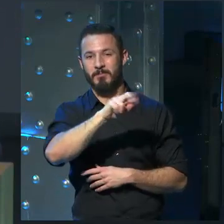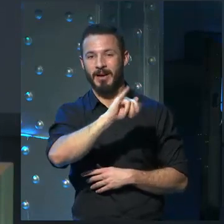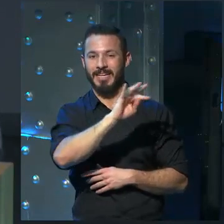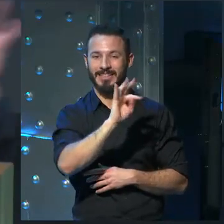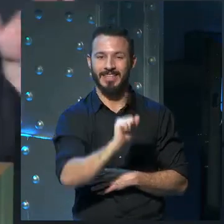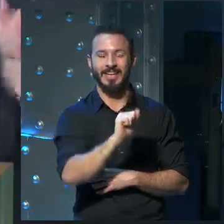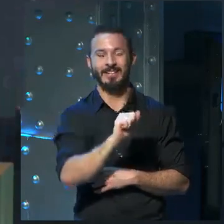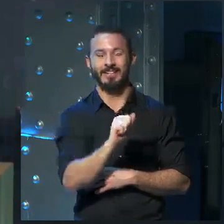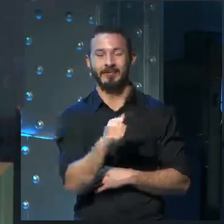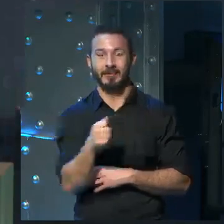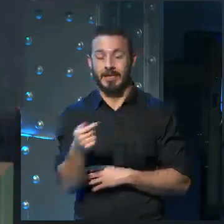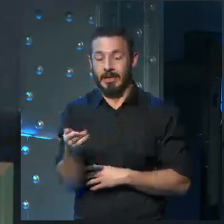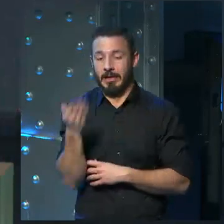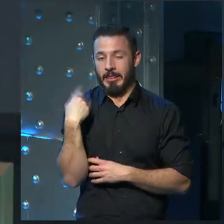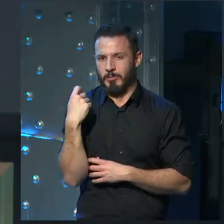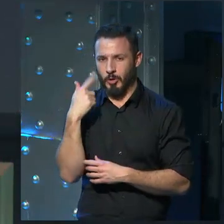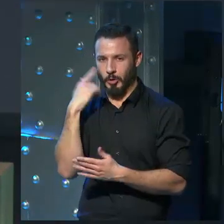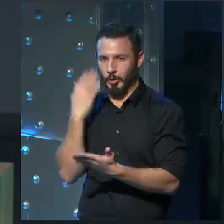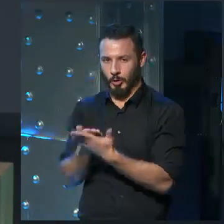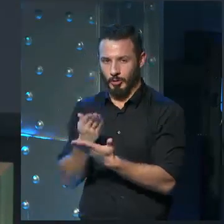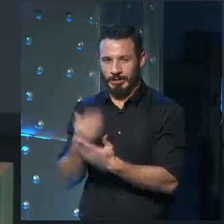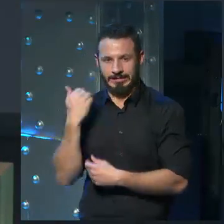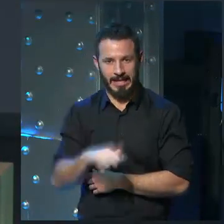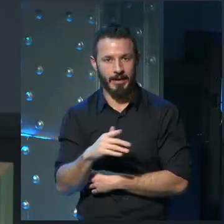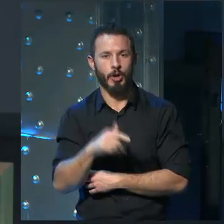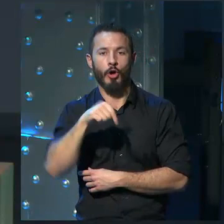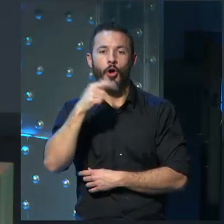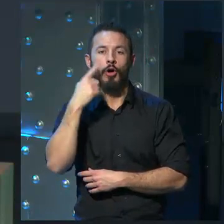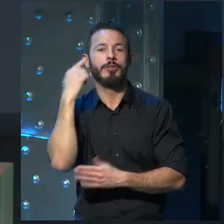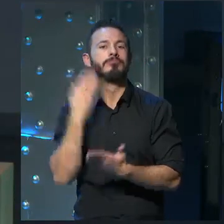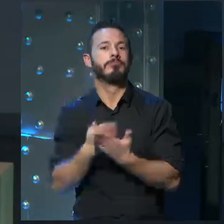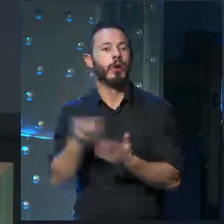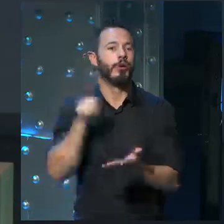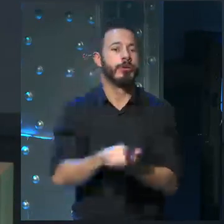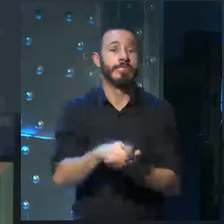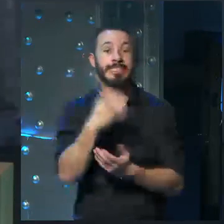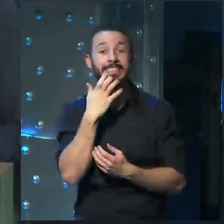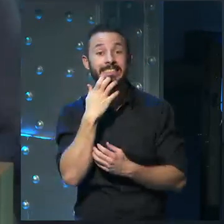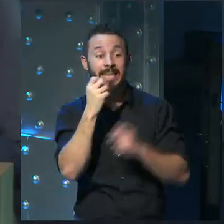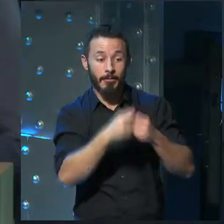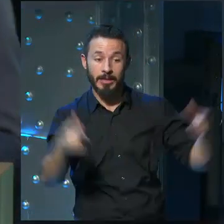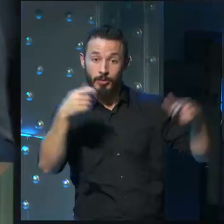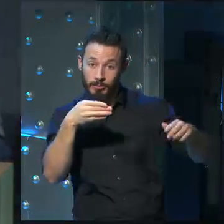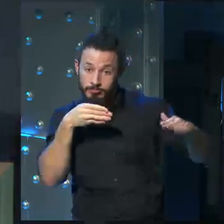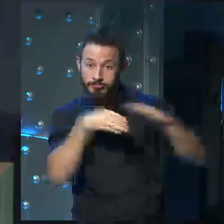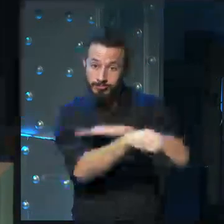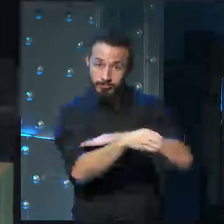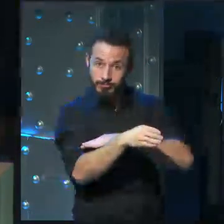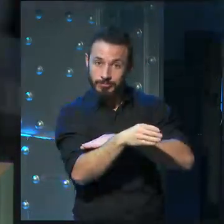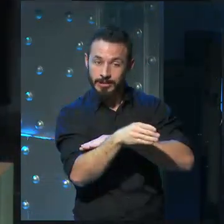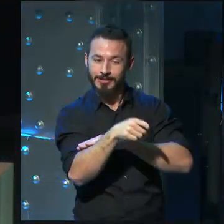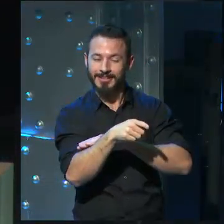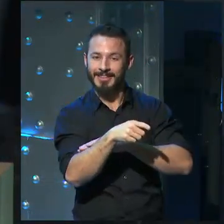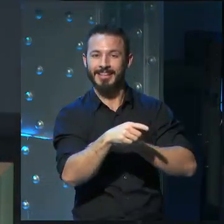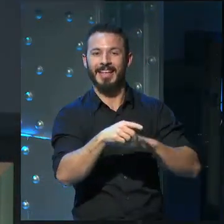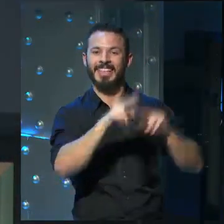hoy, justo ya lo había comprobado hace unos días, pero volví a comprobarlo hoy para estar segura. Si te metes en esa plataforma y buscas